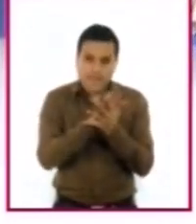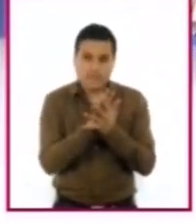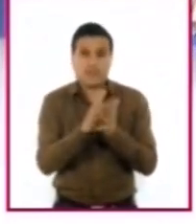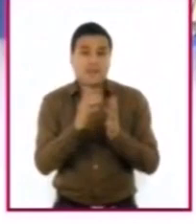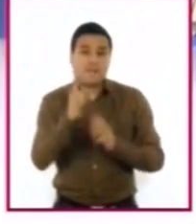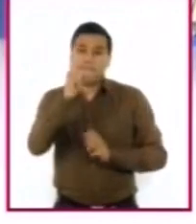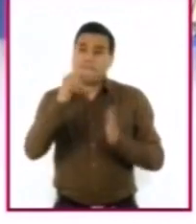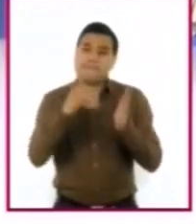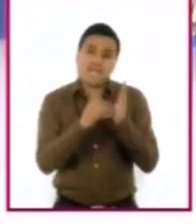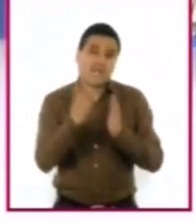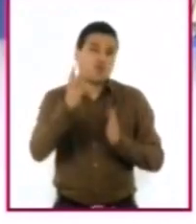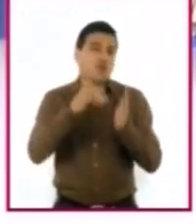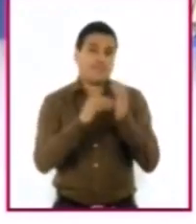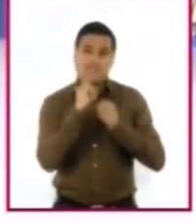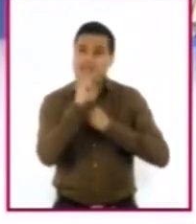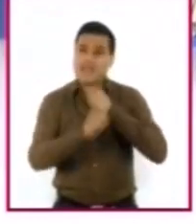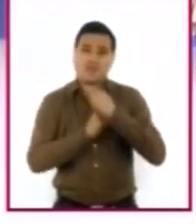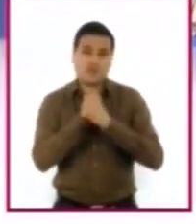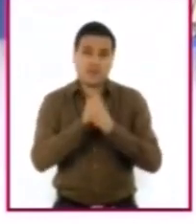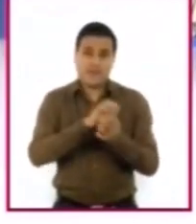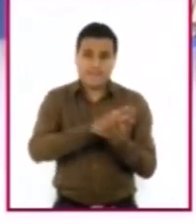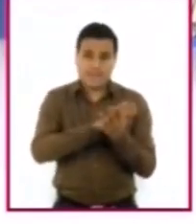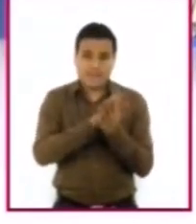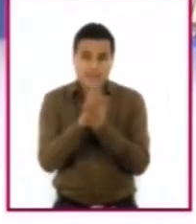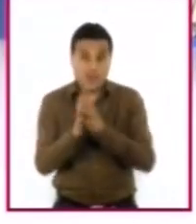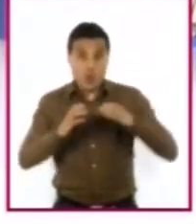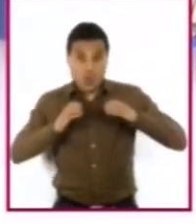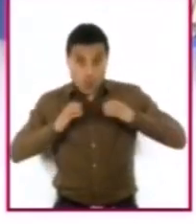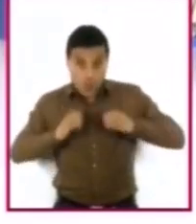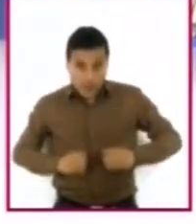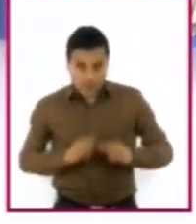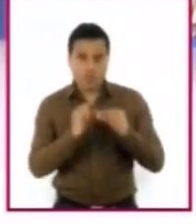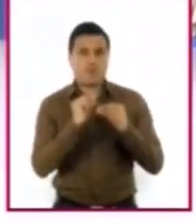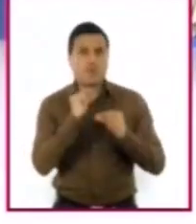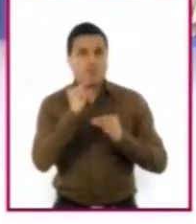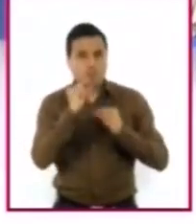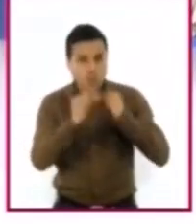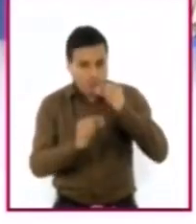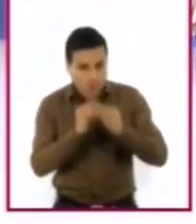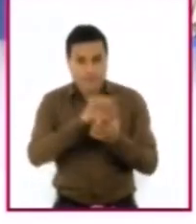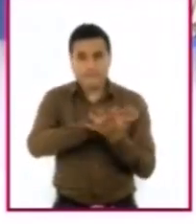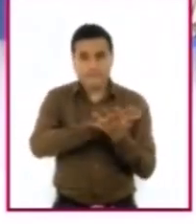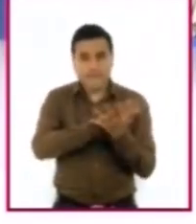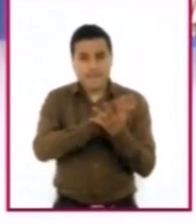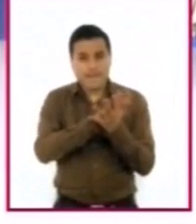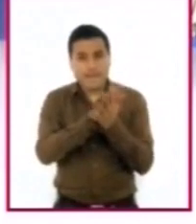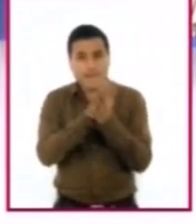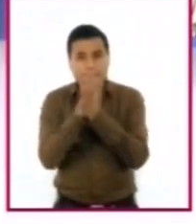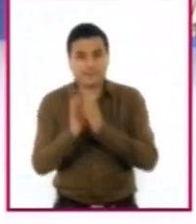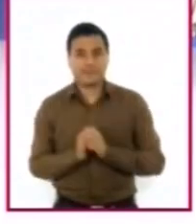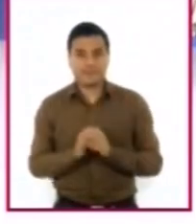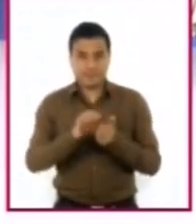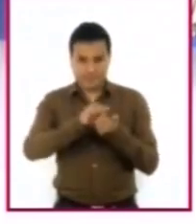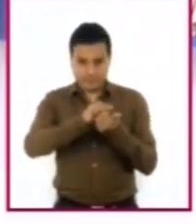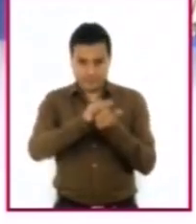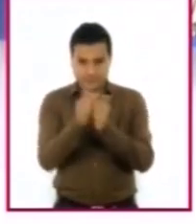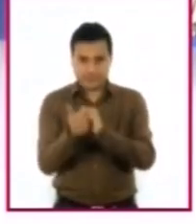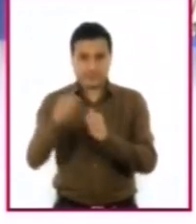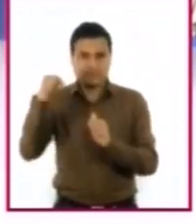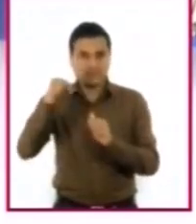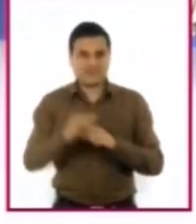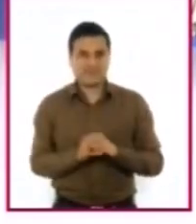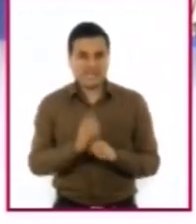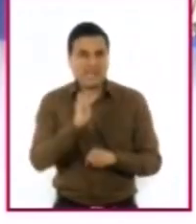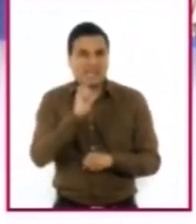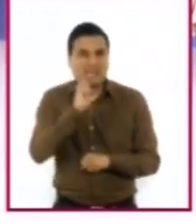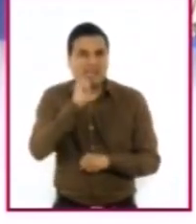de años, durante el cual el organismo va cambiando poco a poco, mientras que la adaptación es el mecanismo que permite a los seres